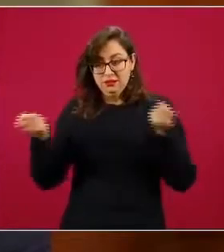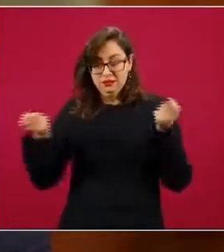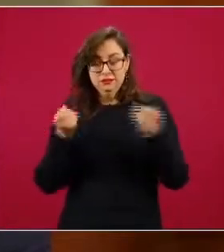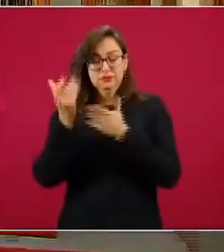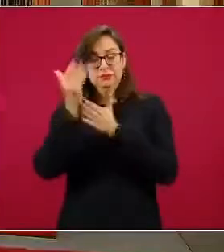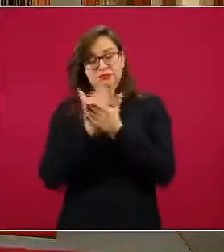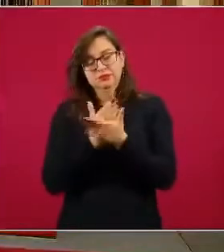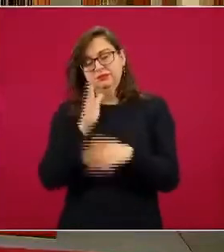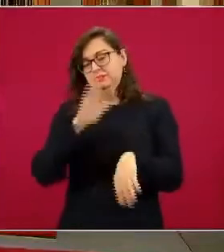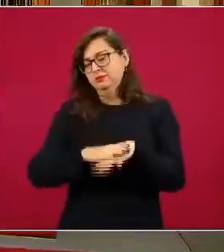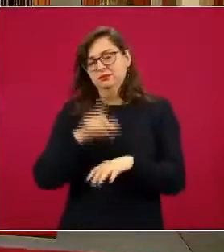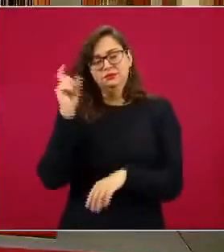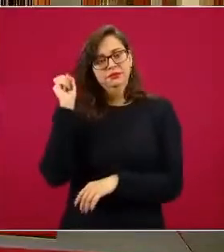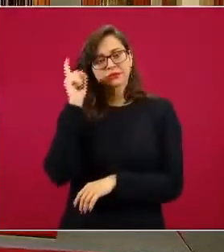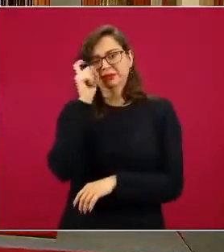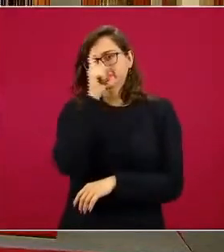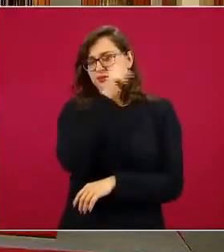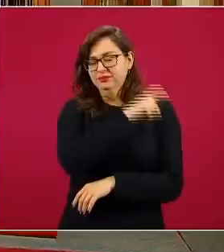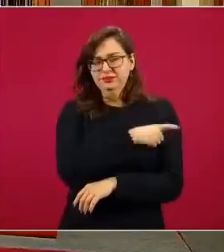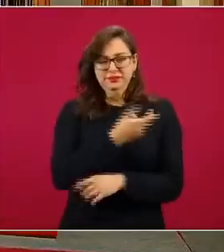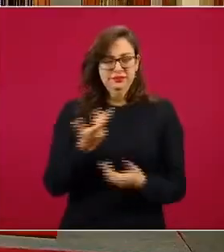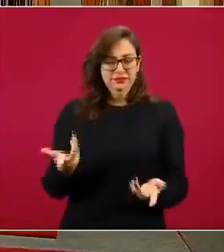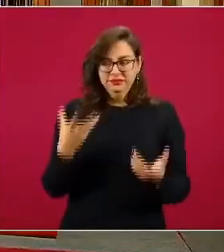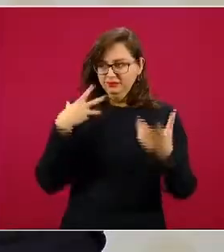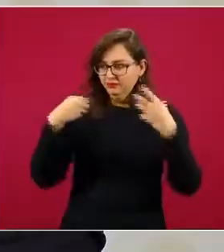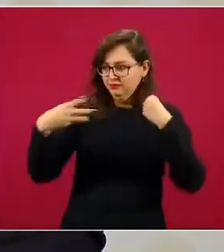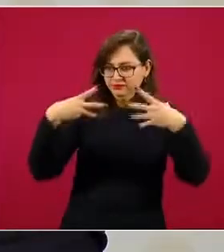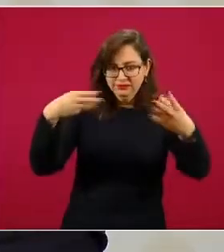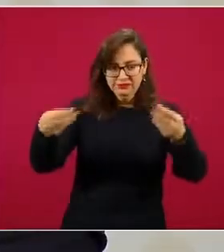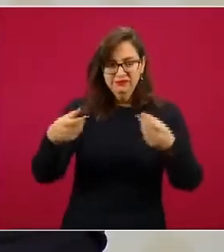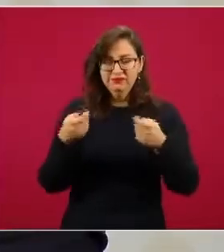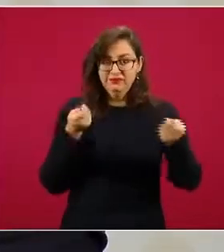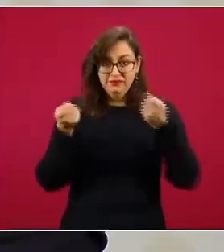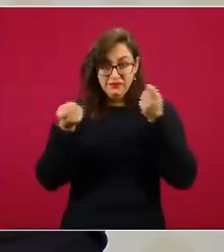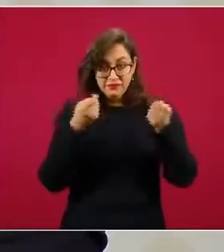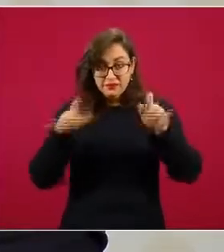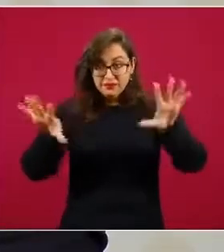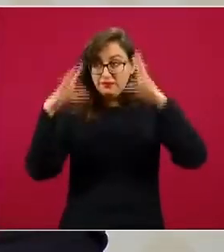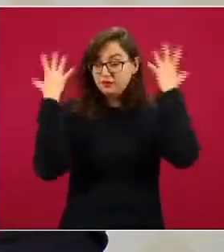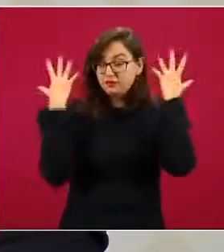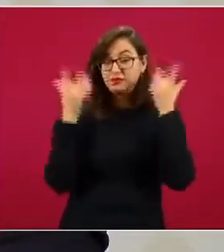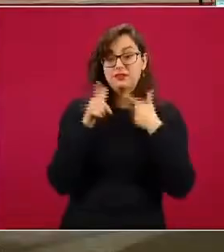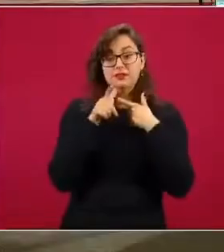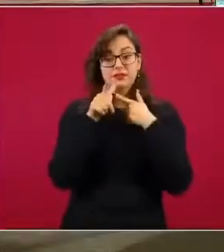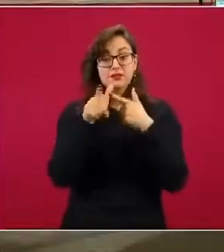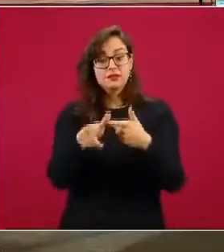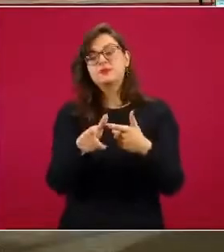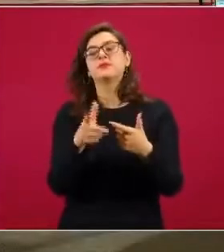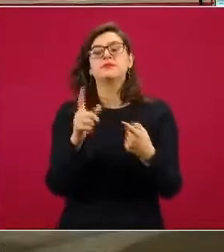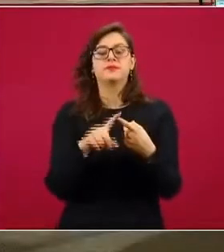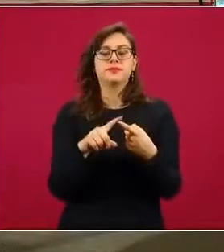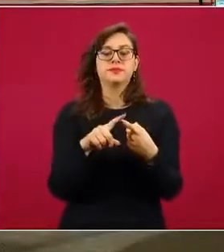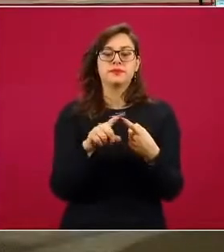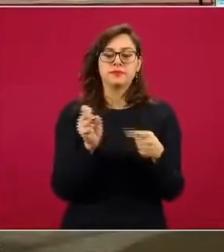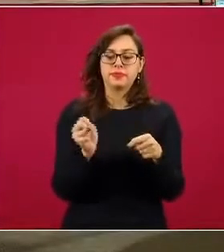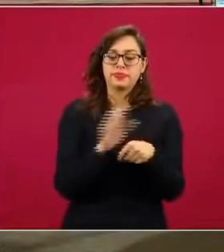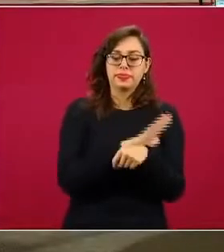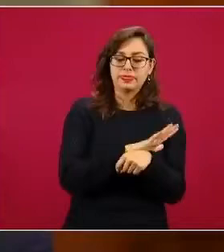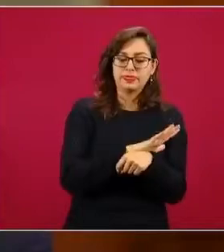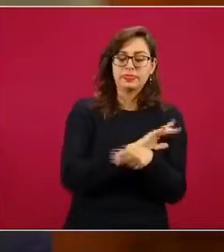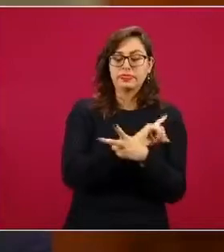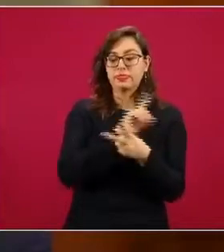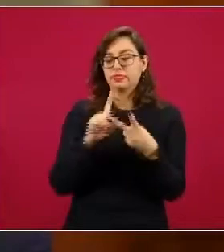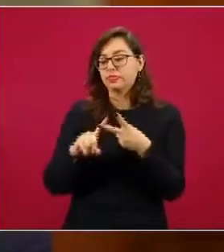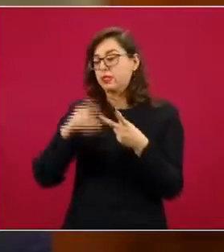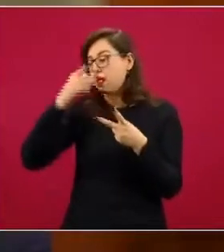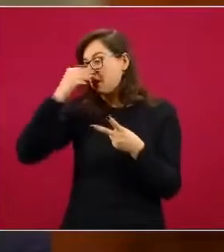disminuir la velocidad y actividad viral de SARS-CoV-2 y de influenza y